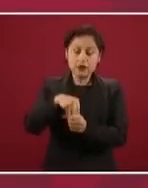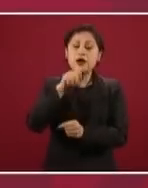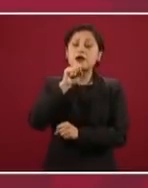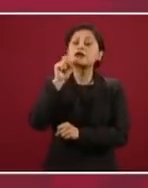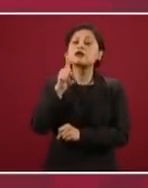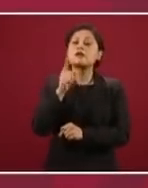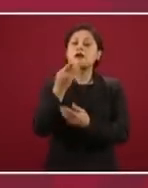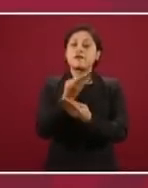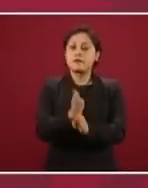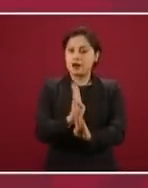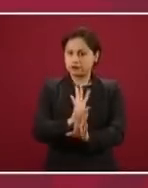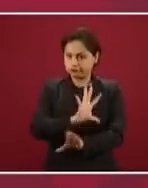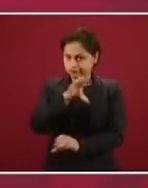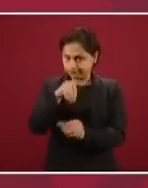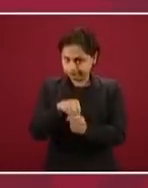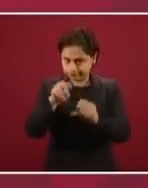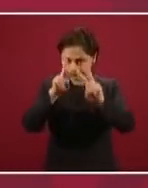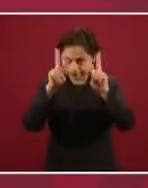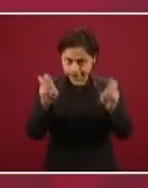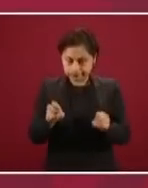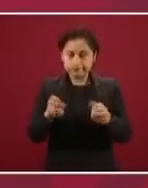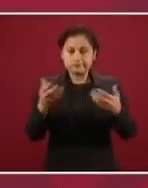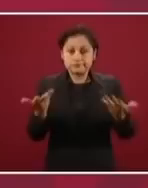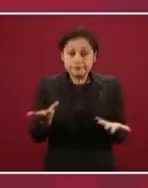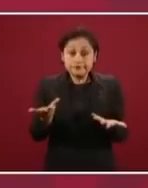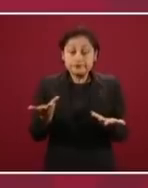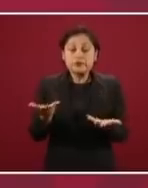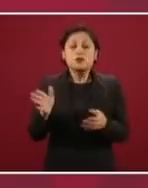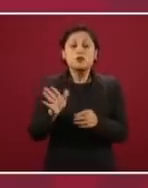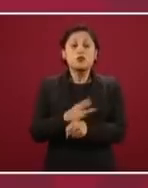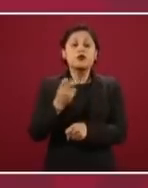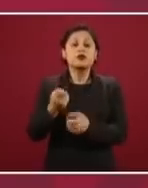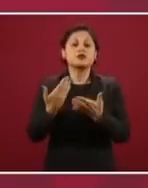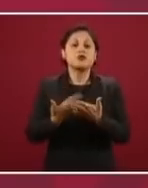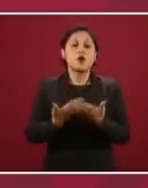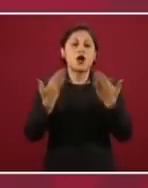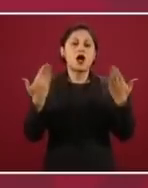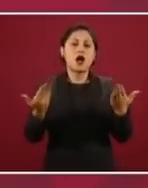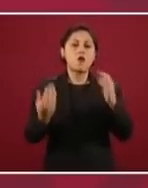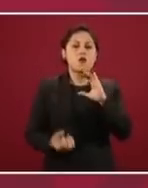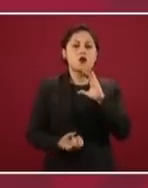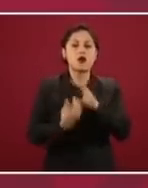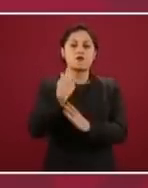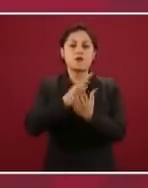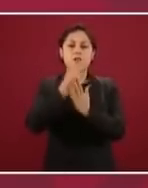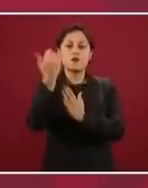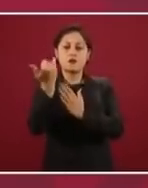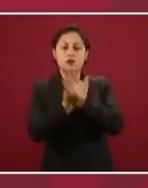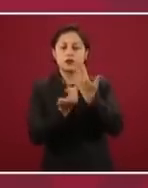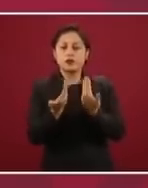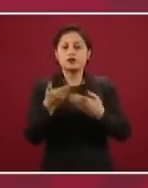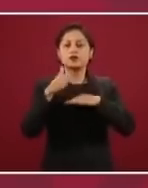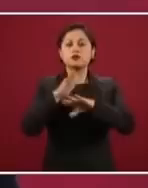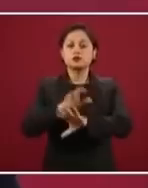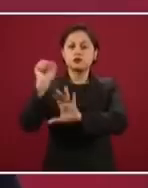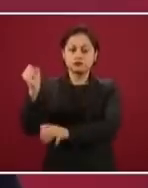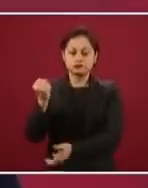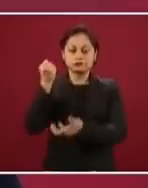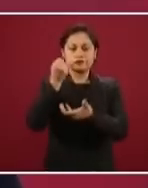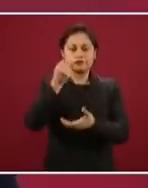confianza que existe ahora en méxico da como resultado este proyecto de inversión en el ámbito tecnológico